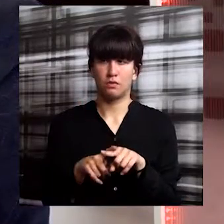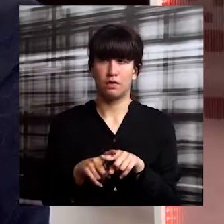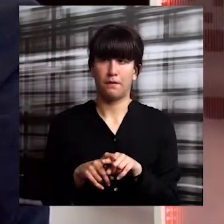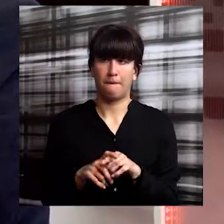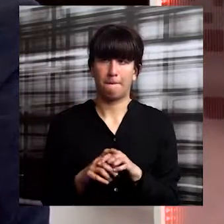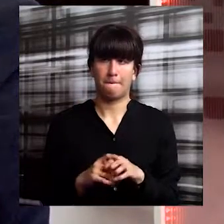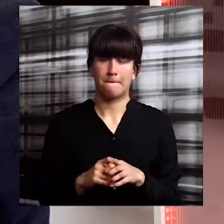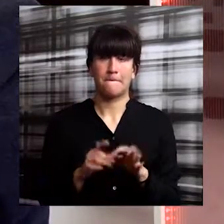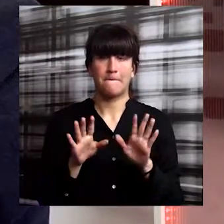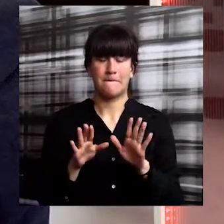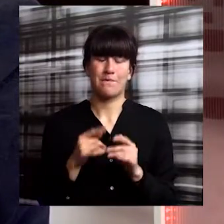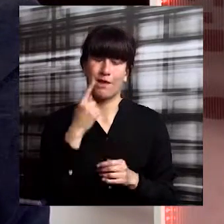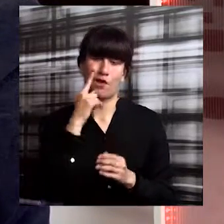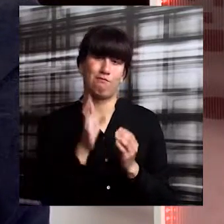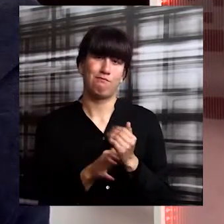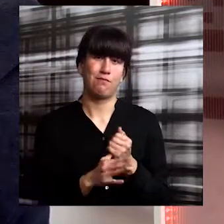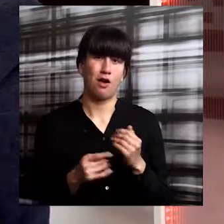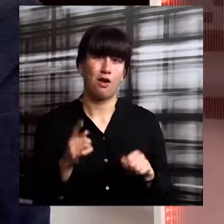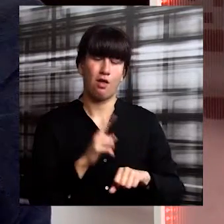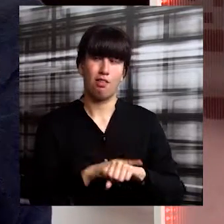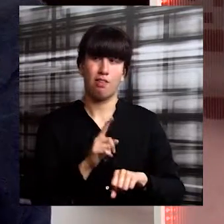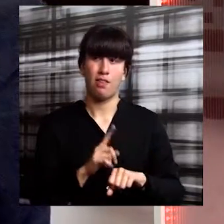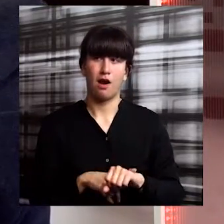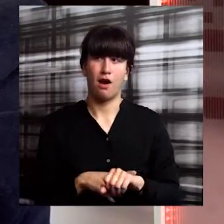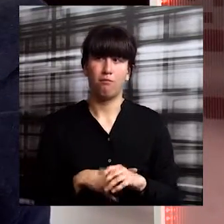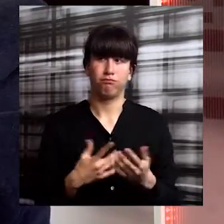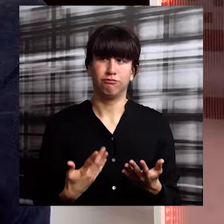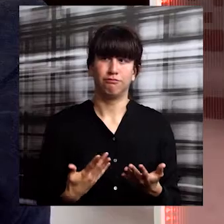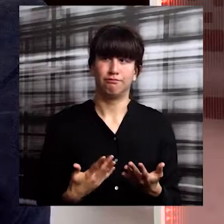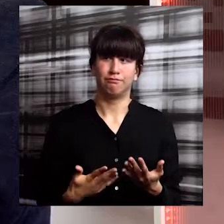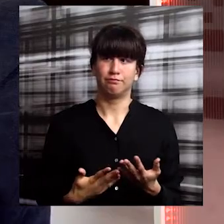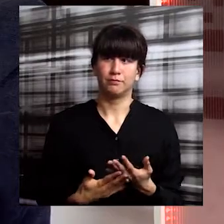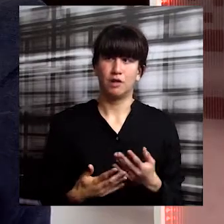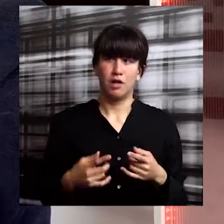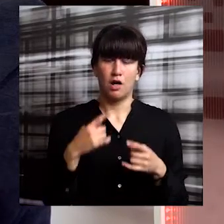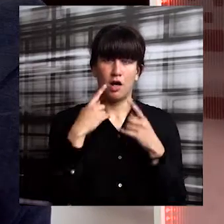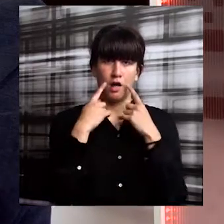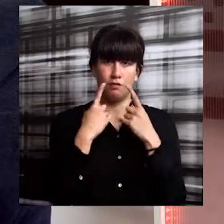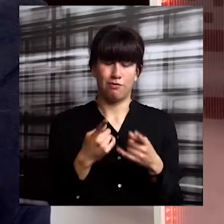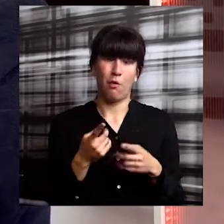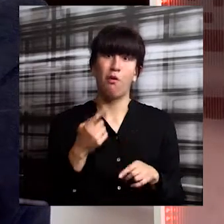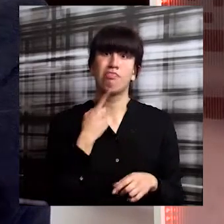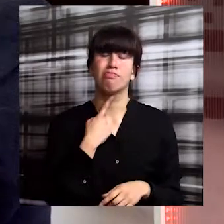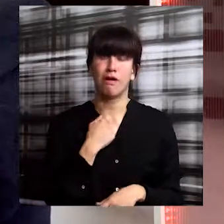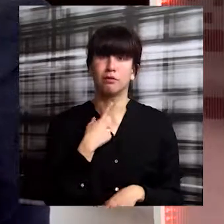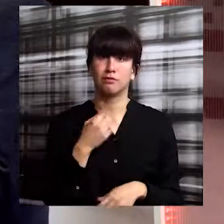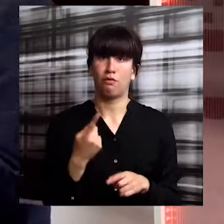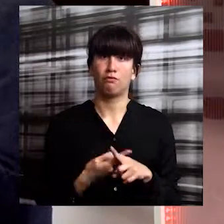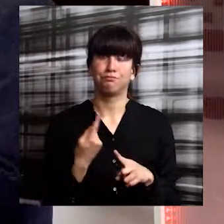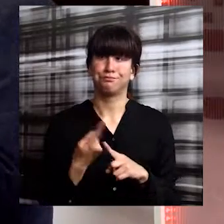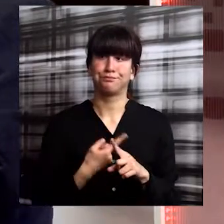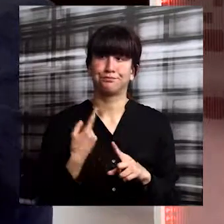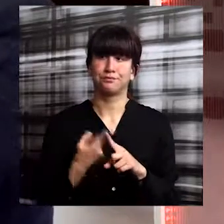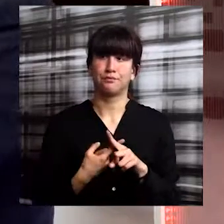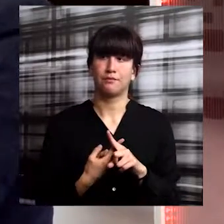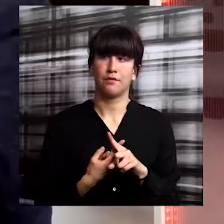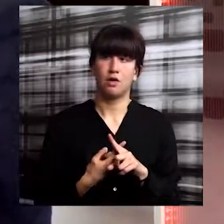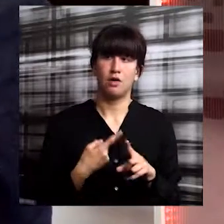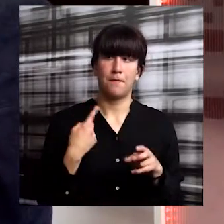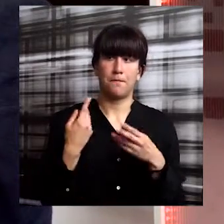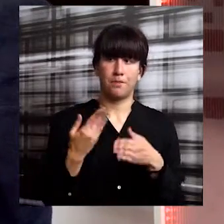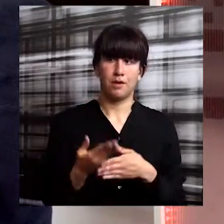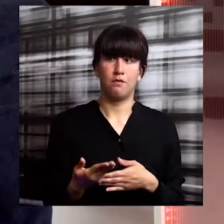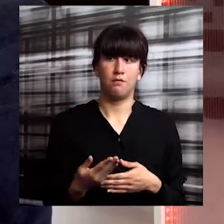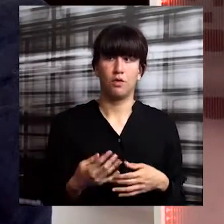pidió el tiempo de esta entrevista, se ha ido volando, ¿no es cierto? Y ha sido muy interesante porque hemos conversado quizás desde otra perspectiva de temas como este